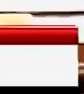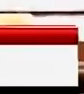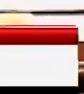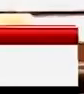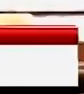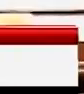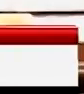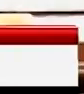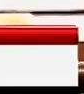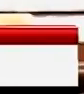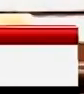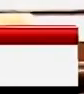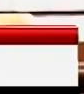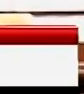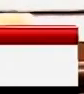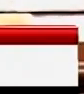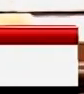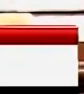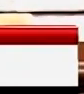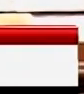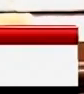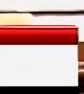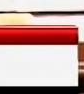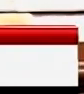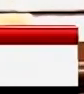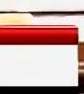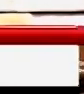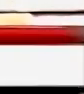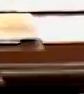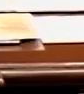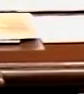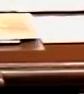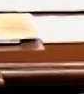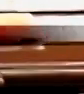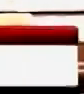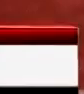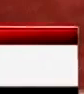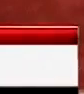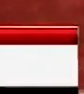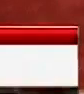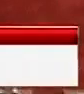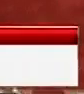el congresista arte tiene la palabra con registro del castigo